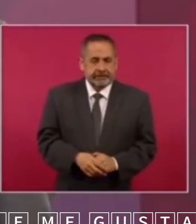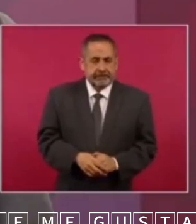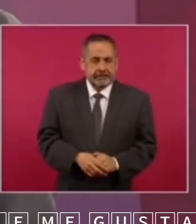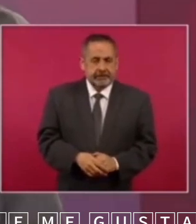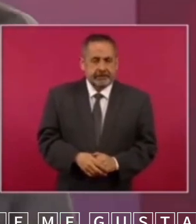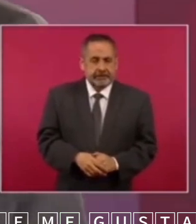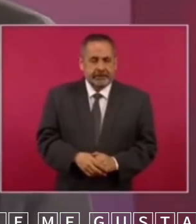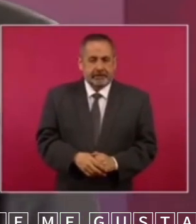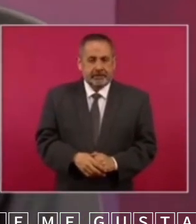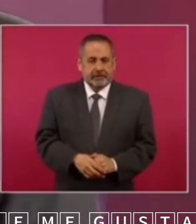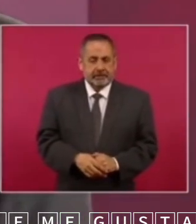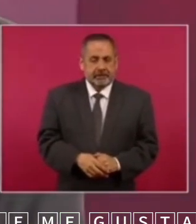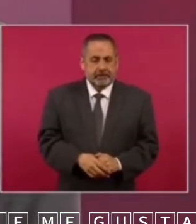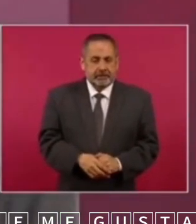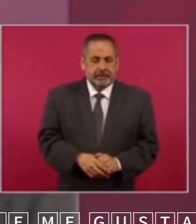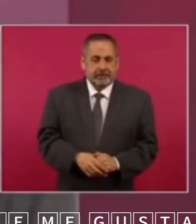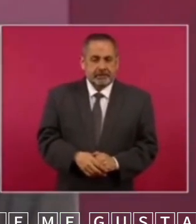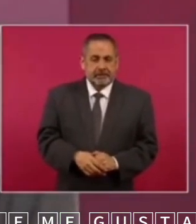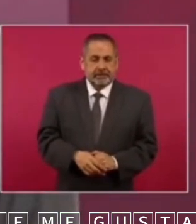Es un poco lo que